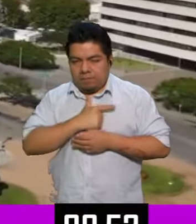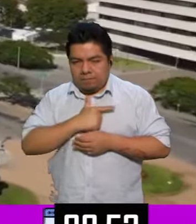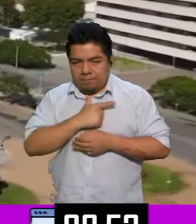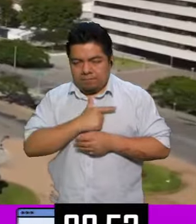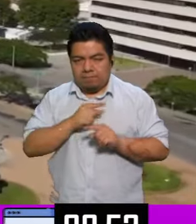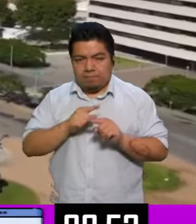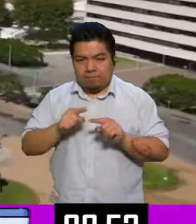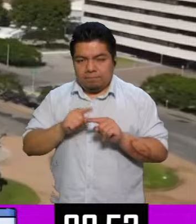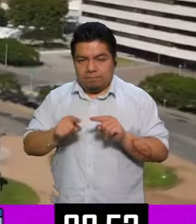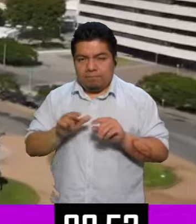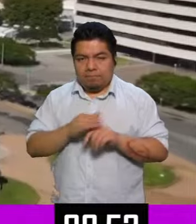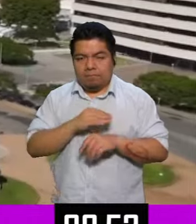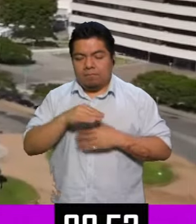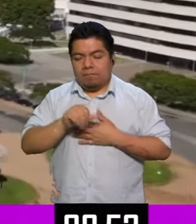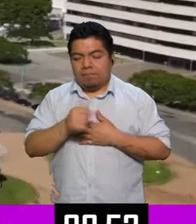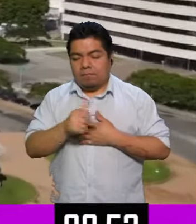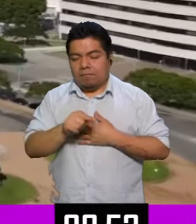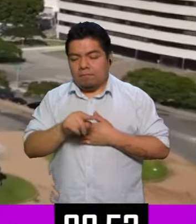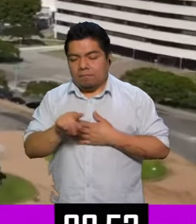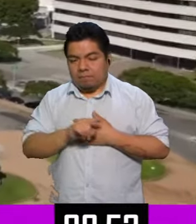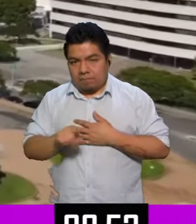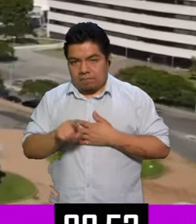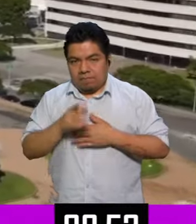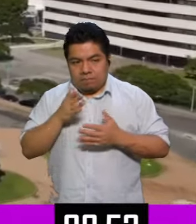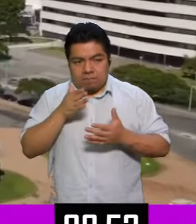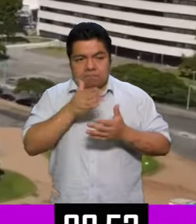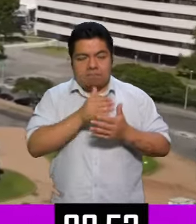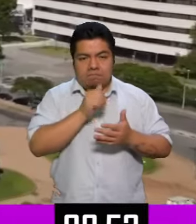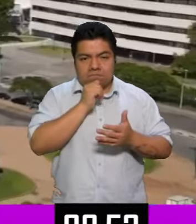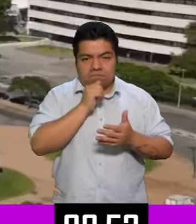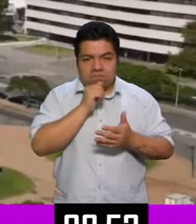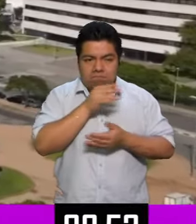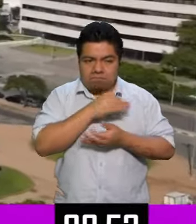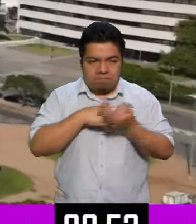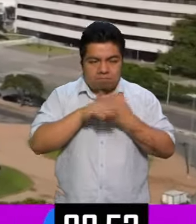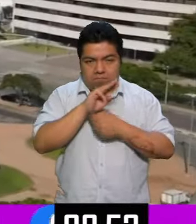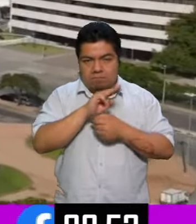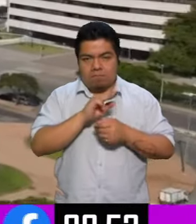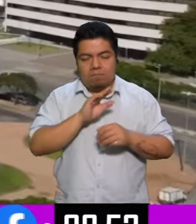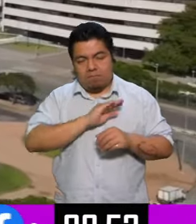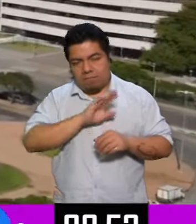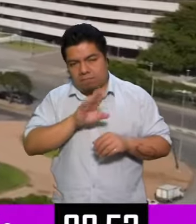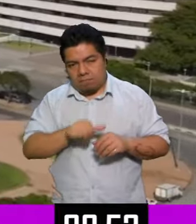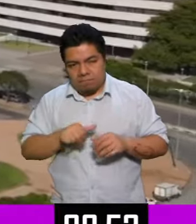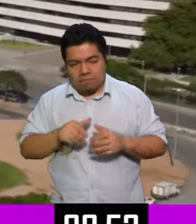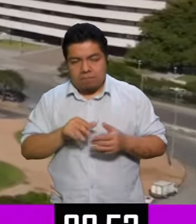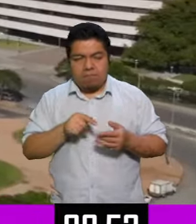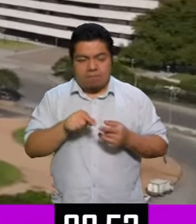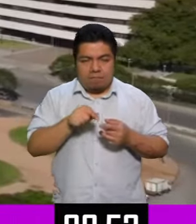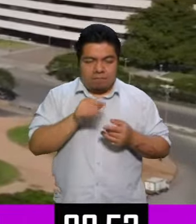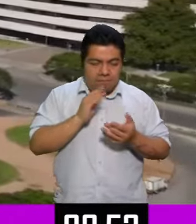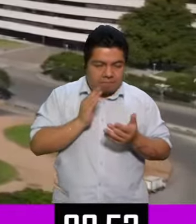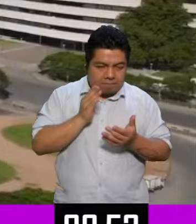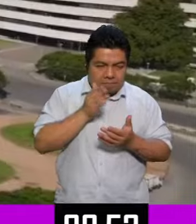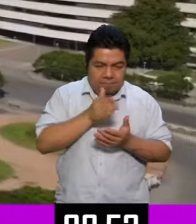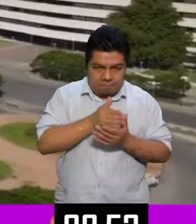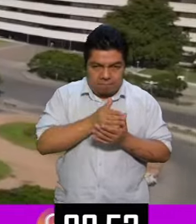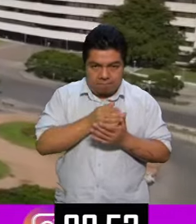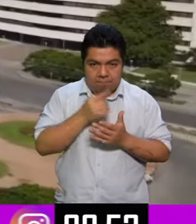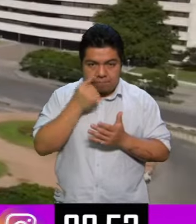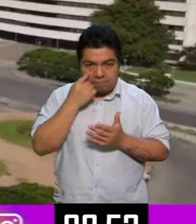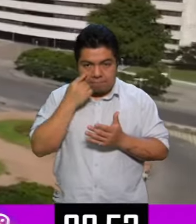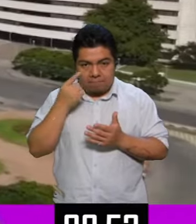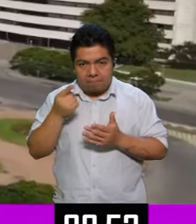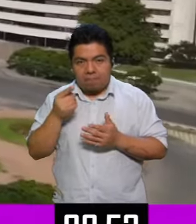es llega Magallanes, que no la alcanzó a dar la vuelta al mundo porque se murió en el camino, pero dice, acuérdense que